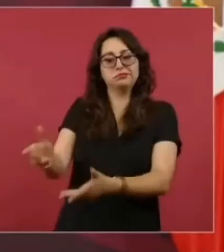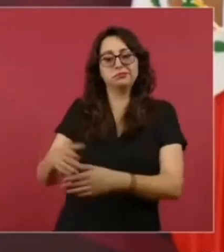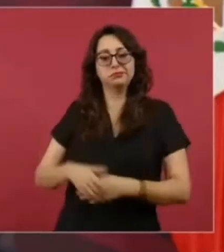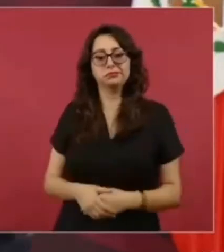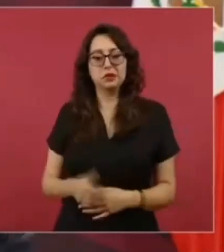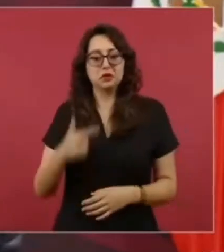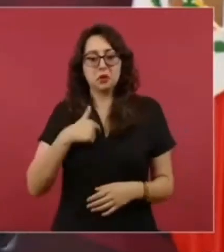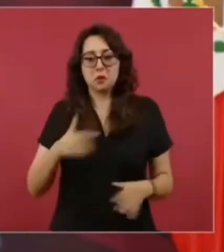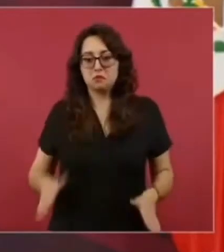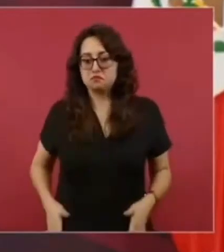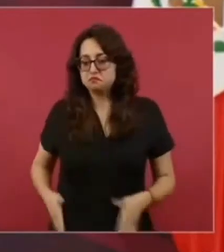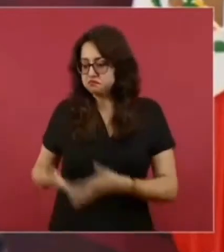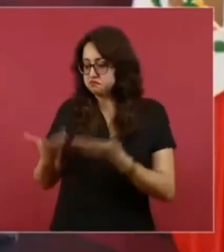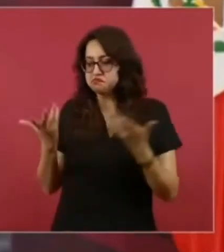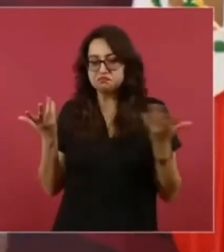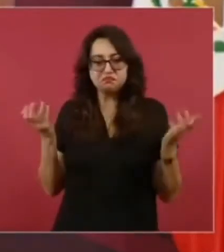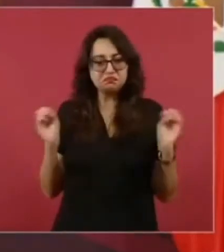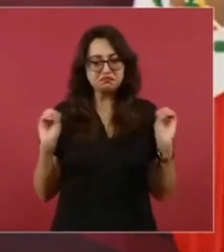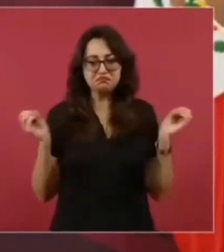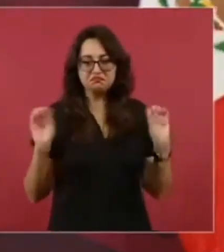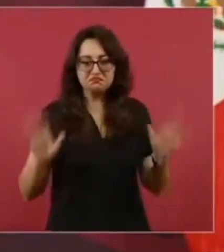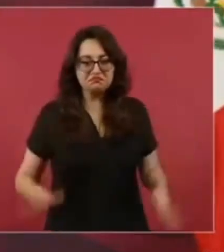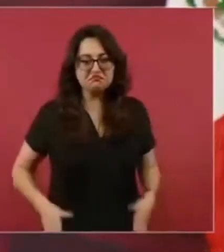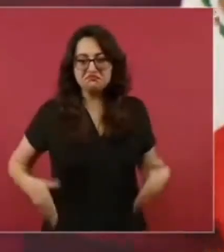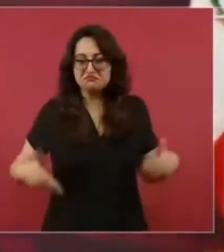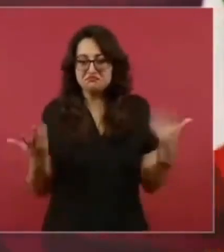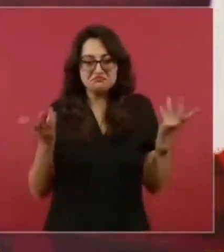no tengo, o sea,